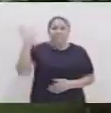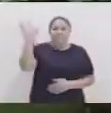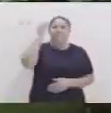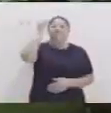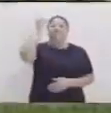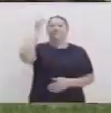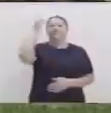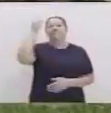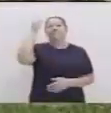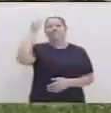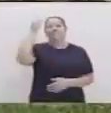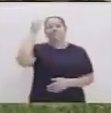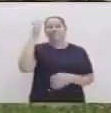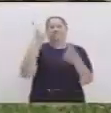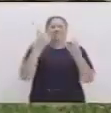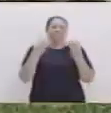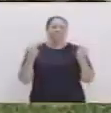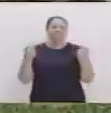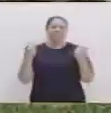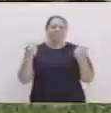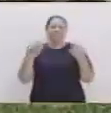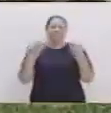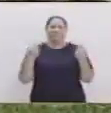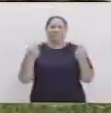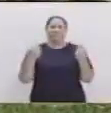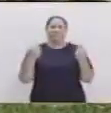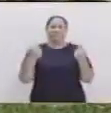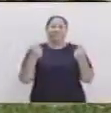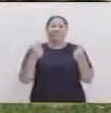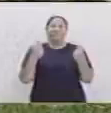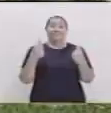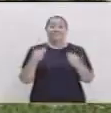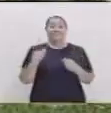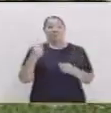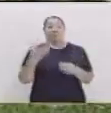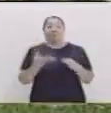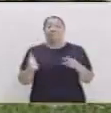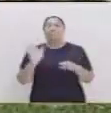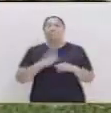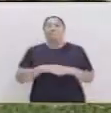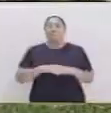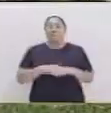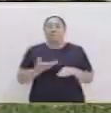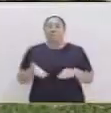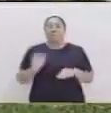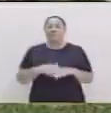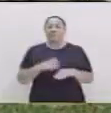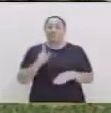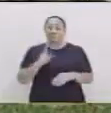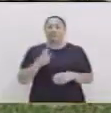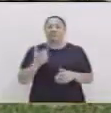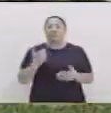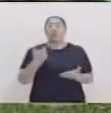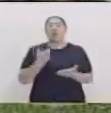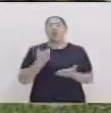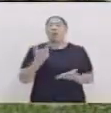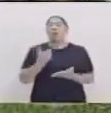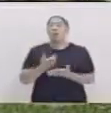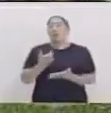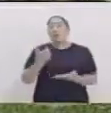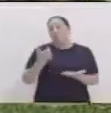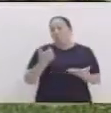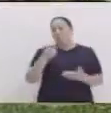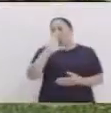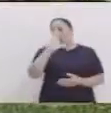agarrar, ensuciar, y vamos a agregar una más que no direccionamos al inicio, que es comprar, y es el